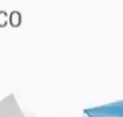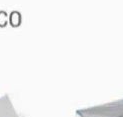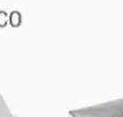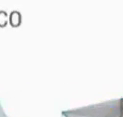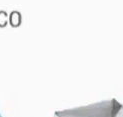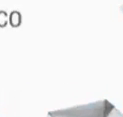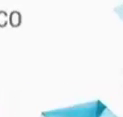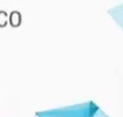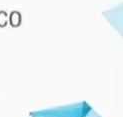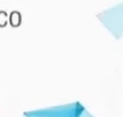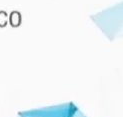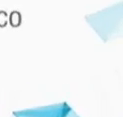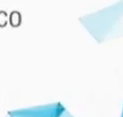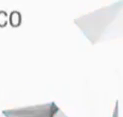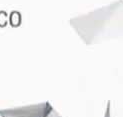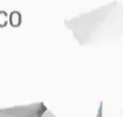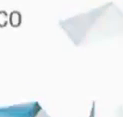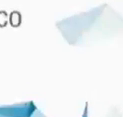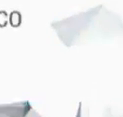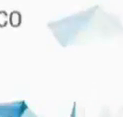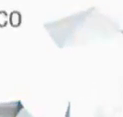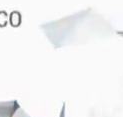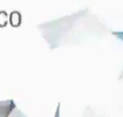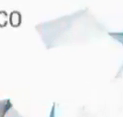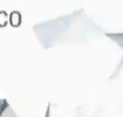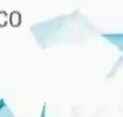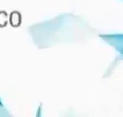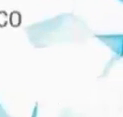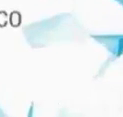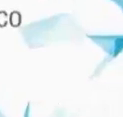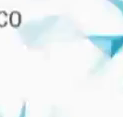Informativo, apto para todo público.